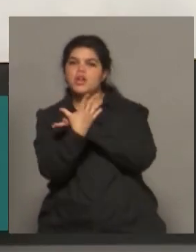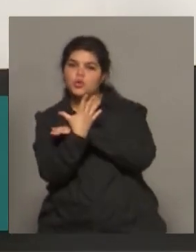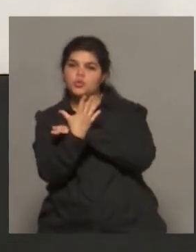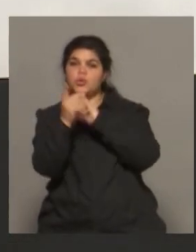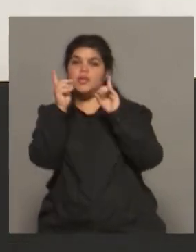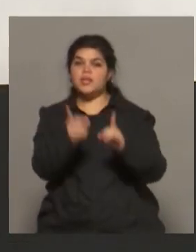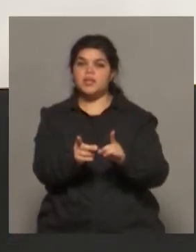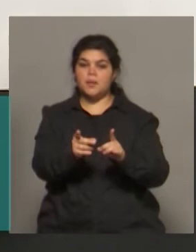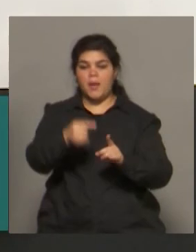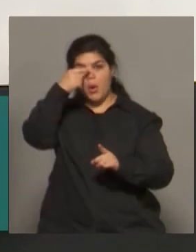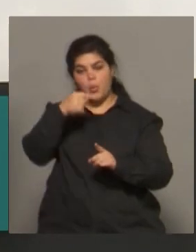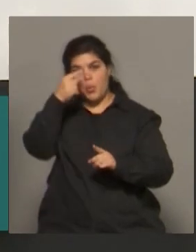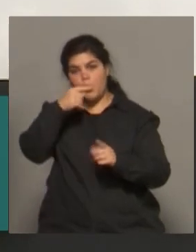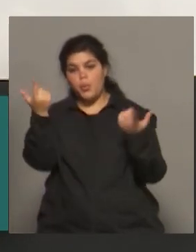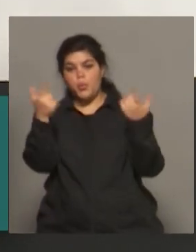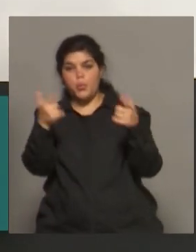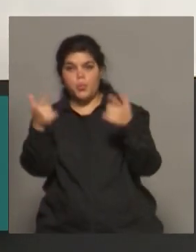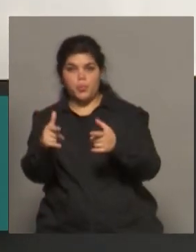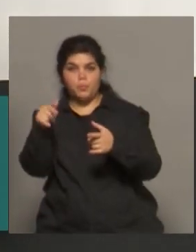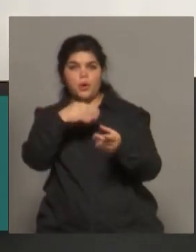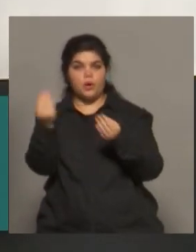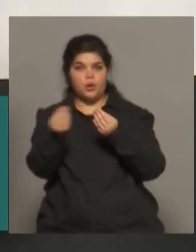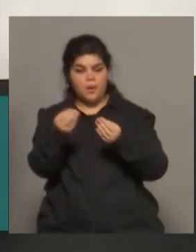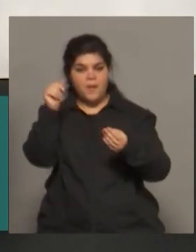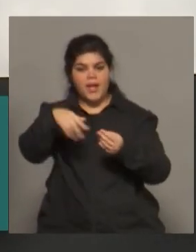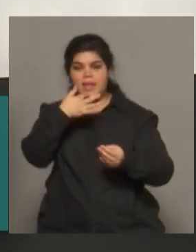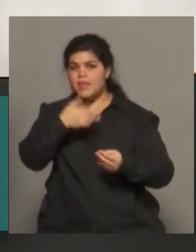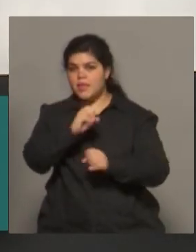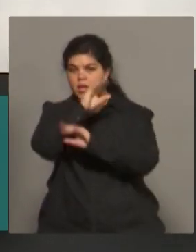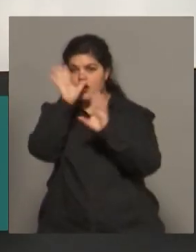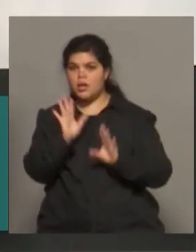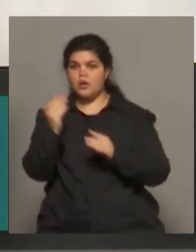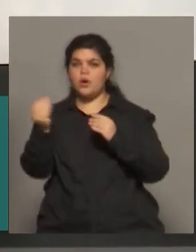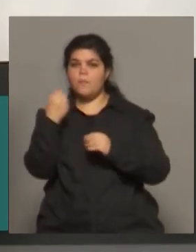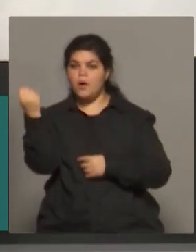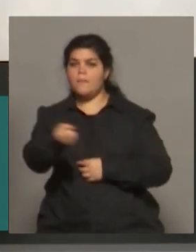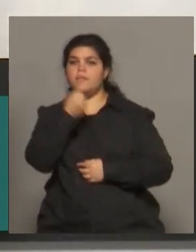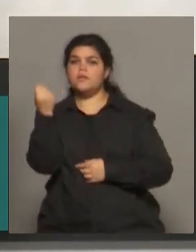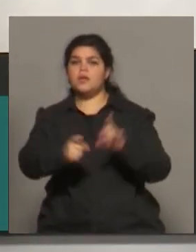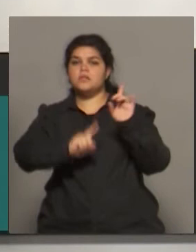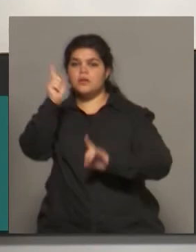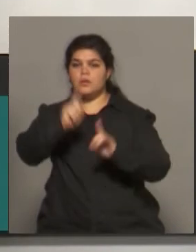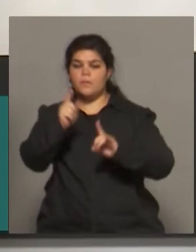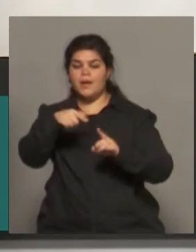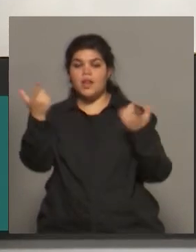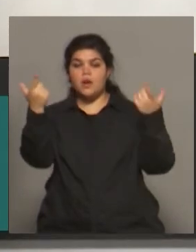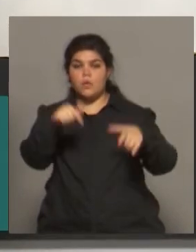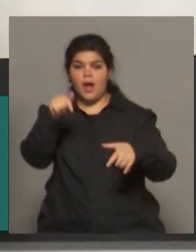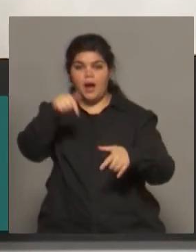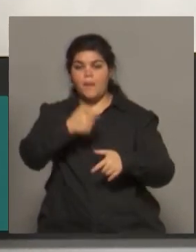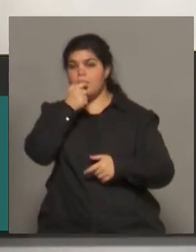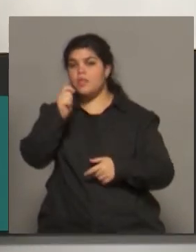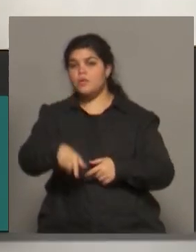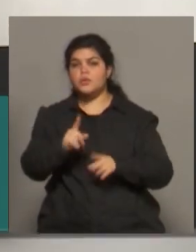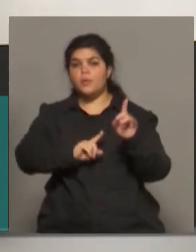sus últimas reuniones, para entender un poquito de cuál es la importancia de la reunión que se va a tener aquí en la